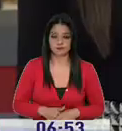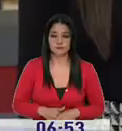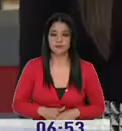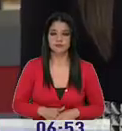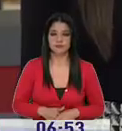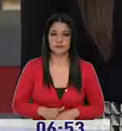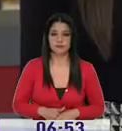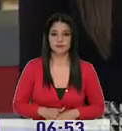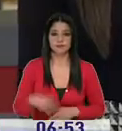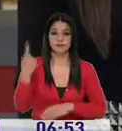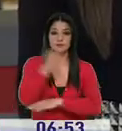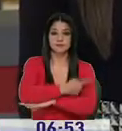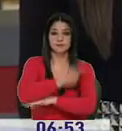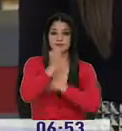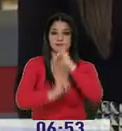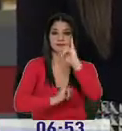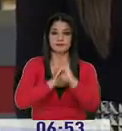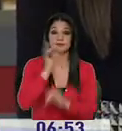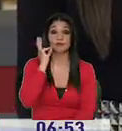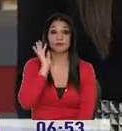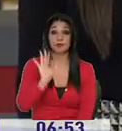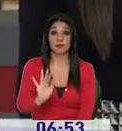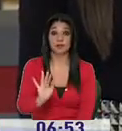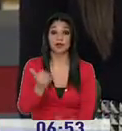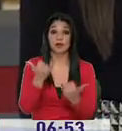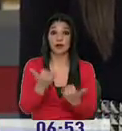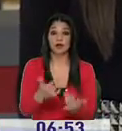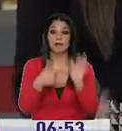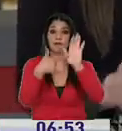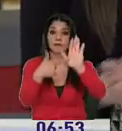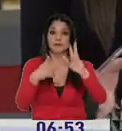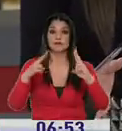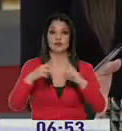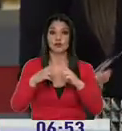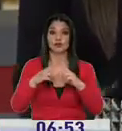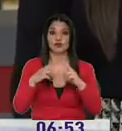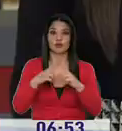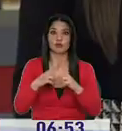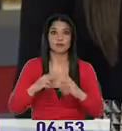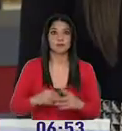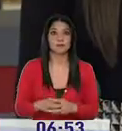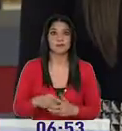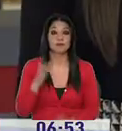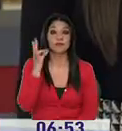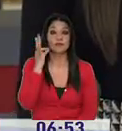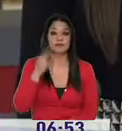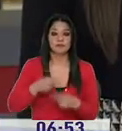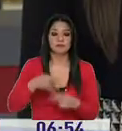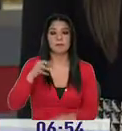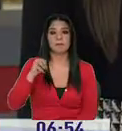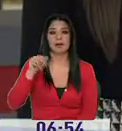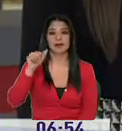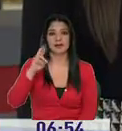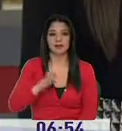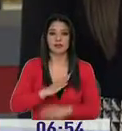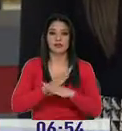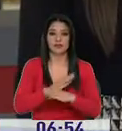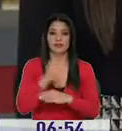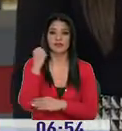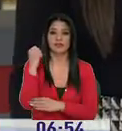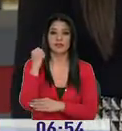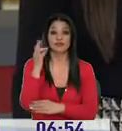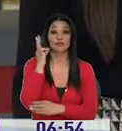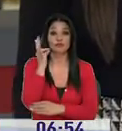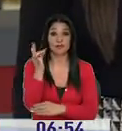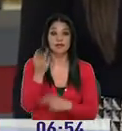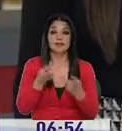y a propósito del día internacional de la mujer a continuación conozcamos la vida de una en orinaba maría arboleda defensora de los derechos de las mujeres y